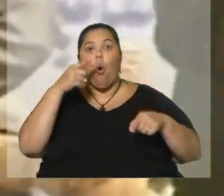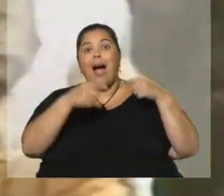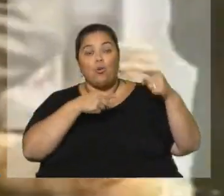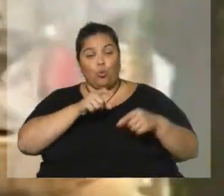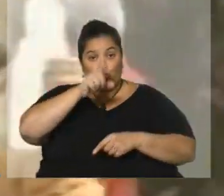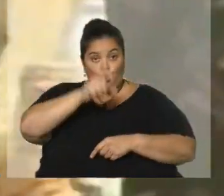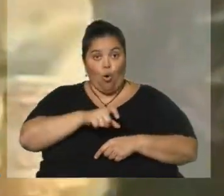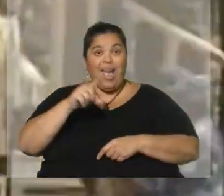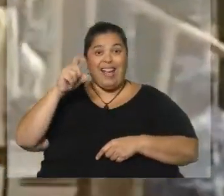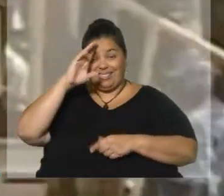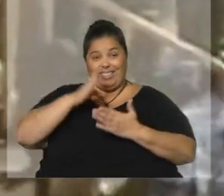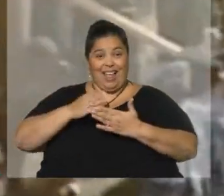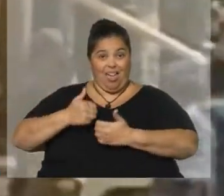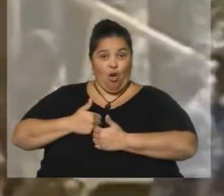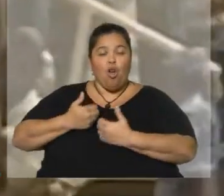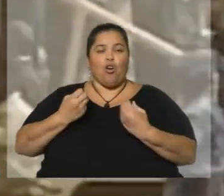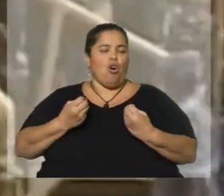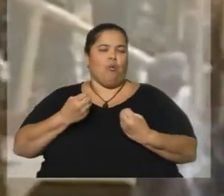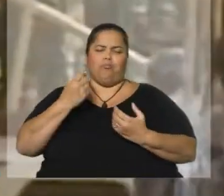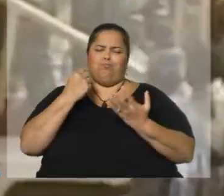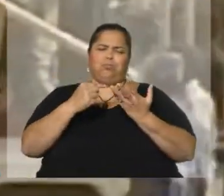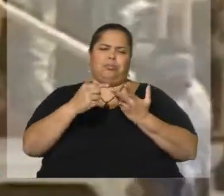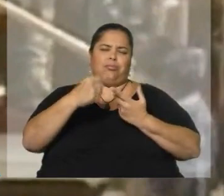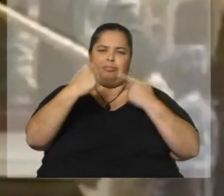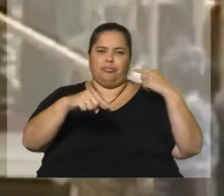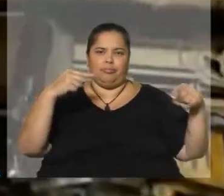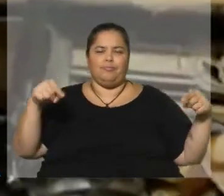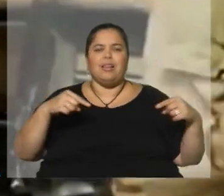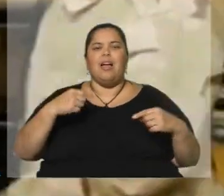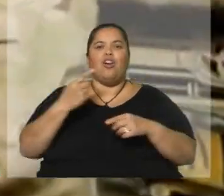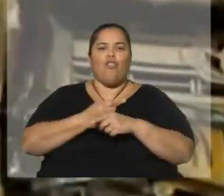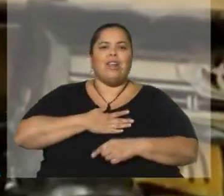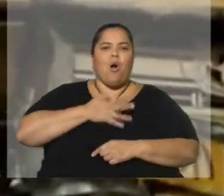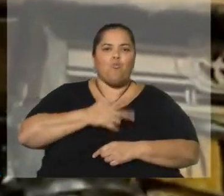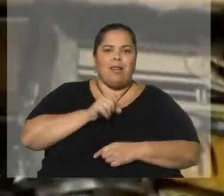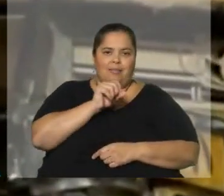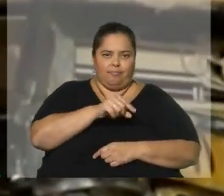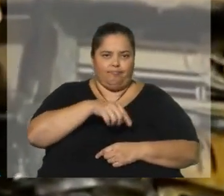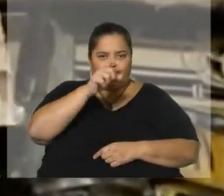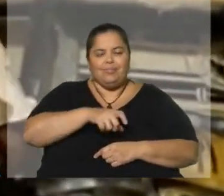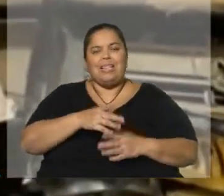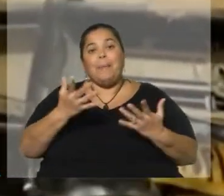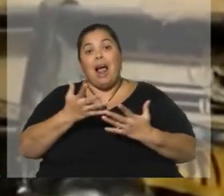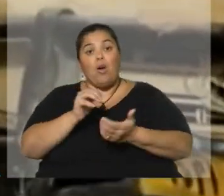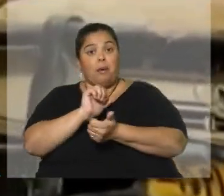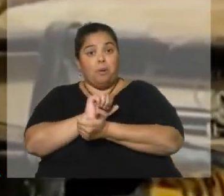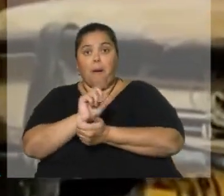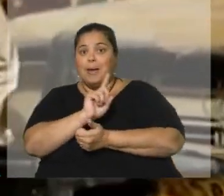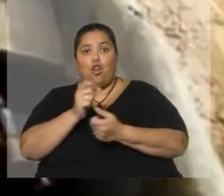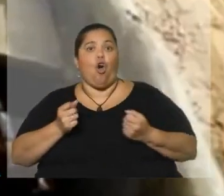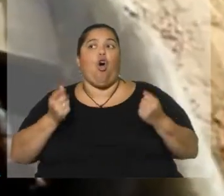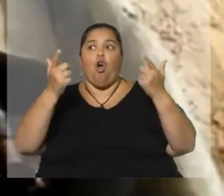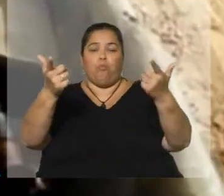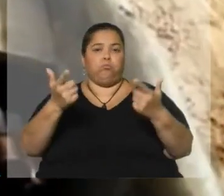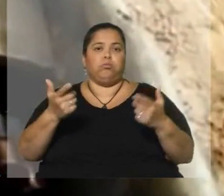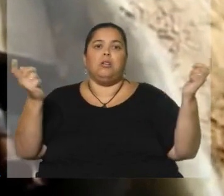contra la humanidad y crímenes de guerra en Darfur, un conflicto que dejó más de 400.000 muertos, pero pese a estar detenido, no fue entregado a la Corte.